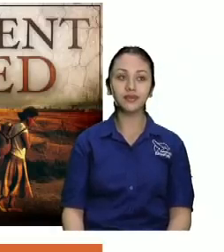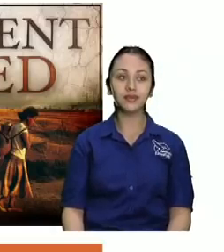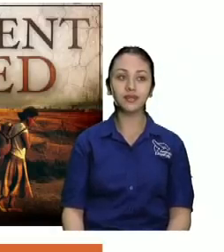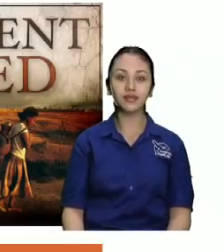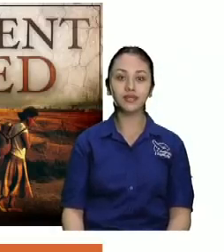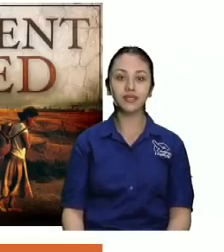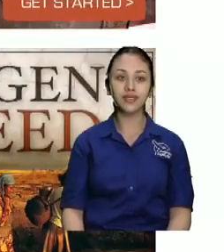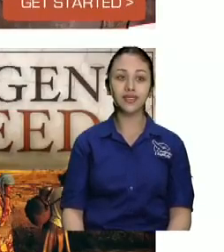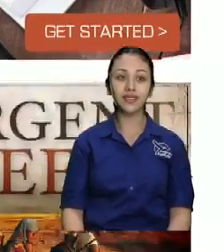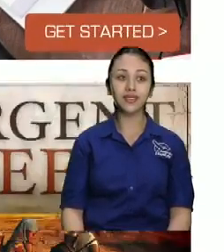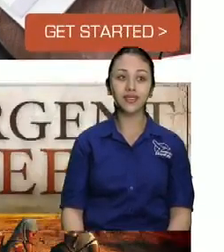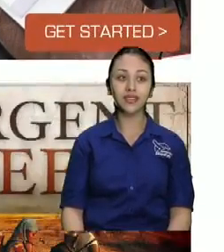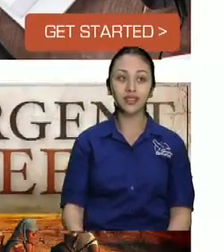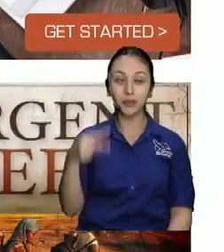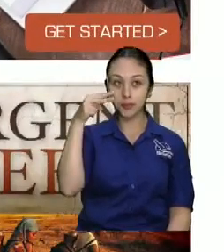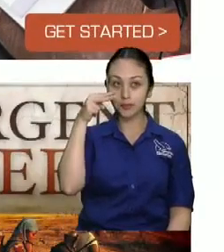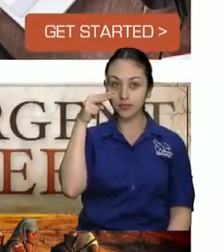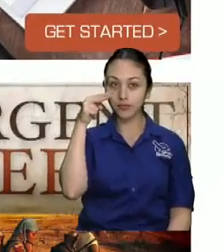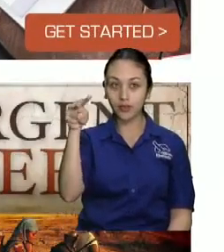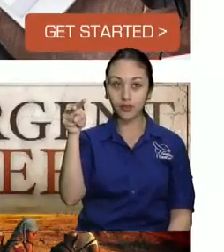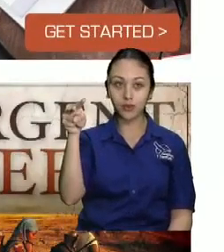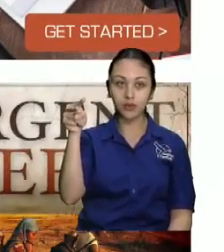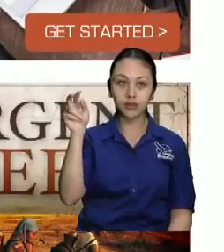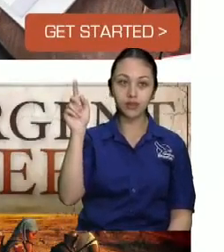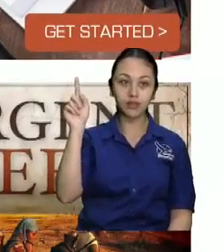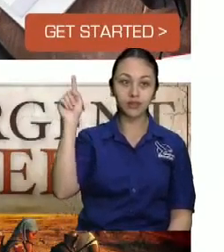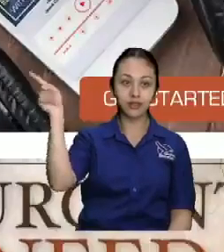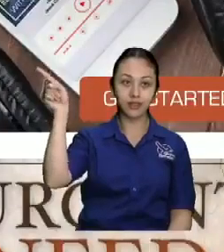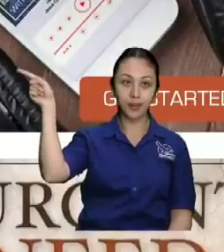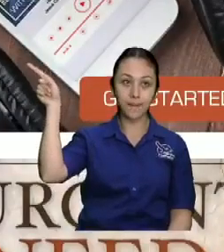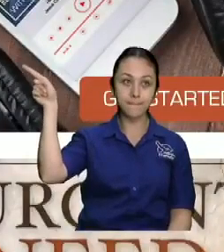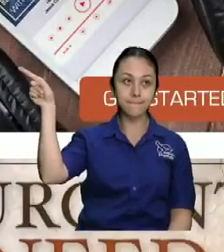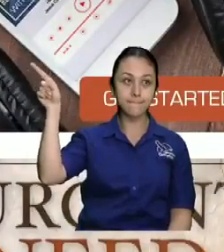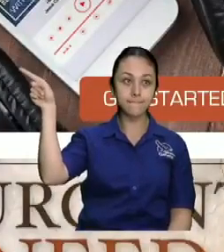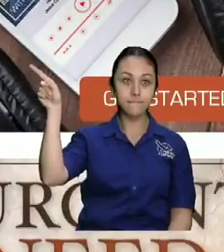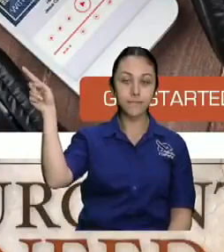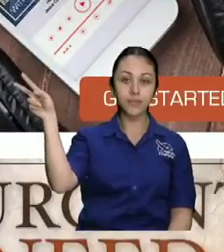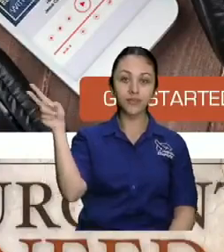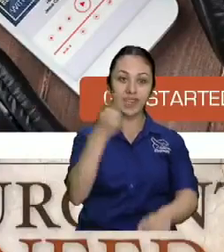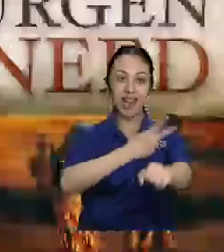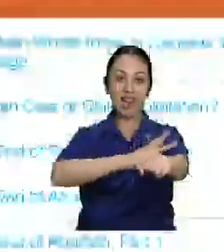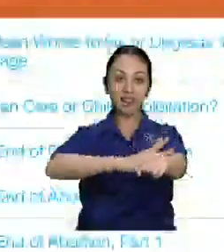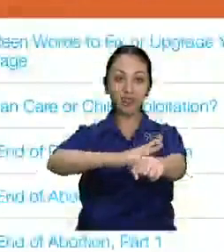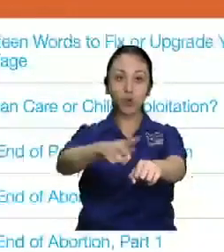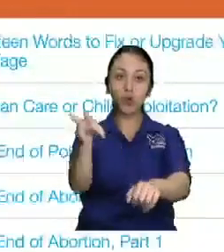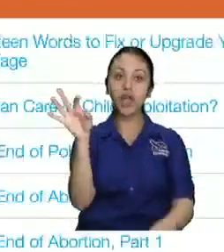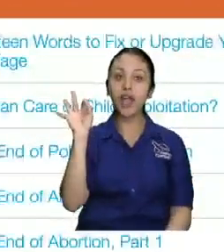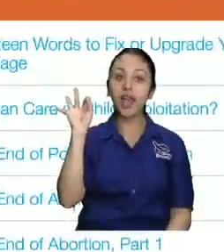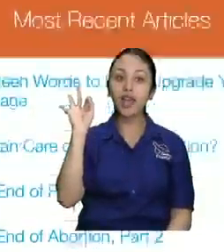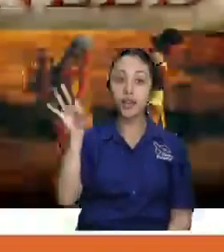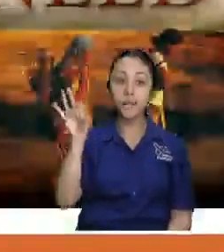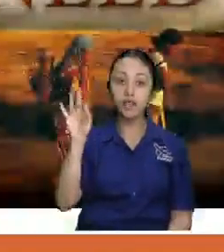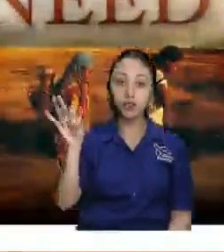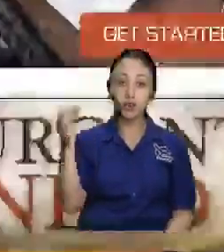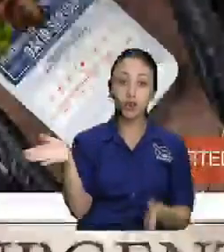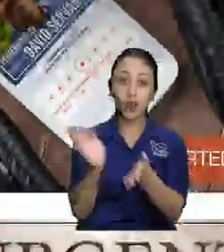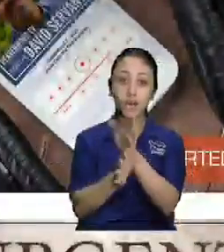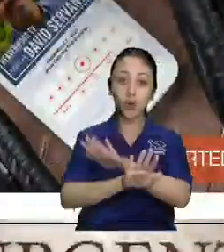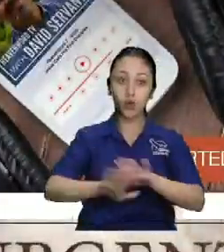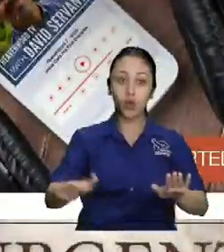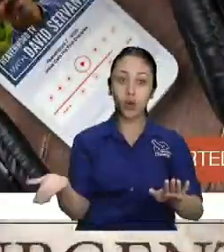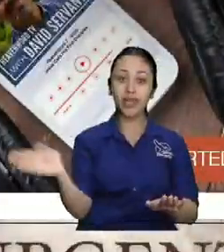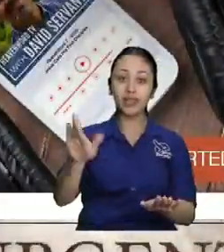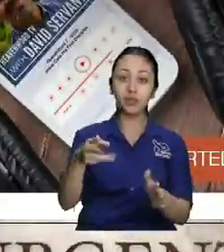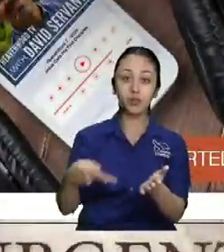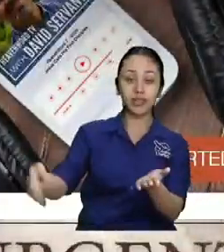Aquí, atrasito mío. O aquí. Daniel Ekechuku, Spanish.